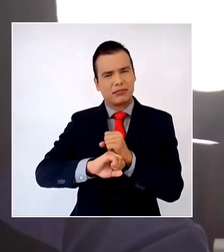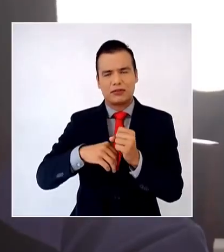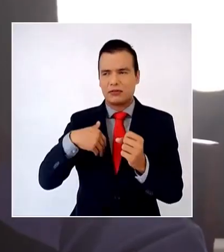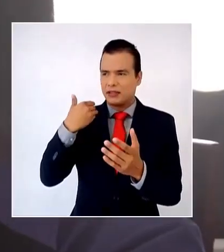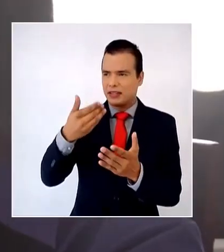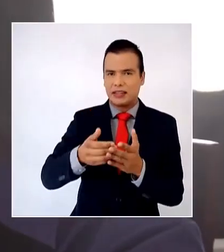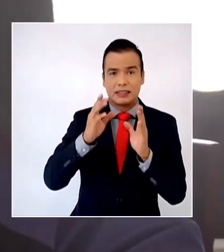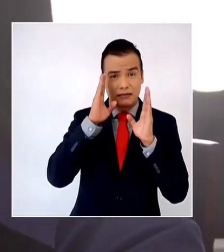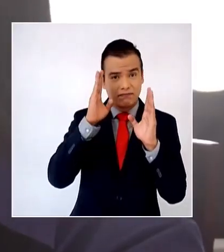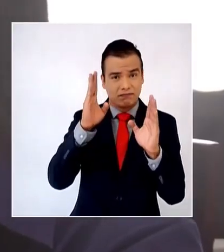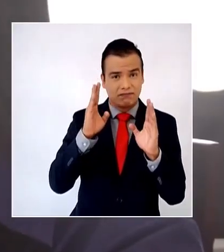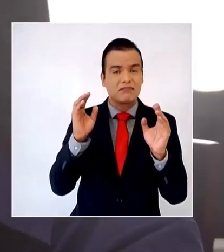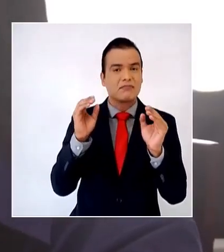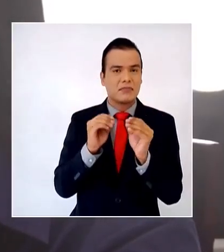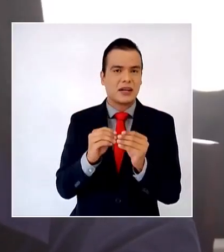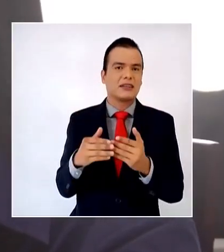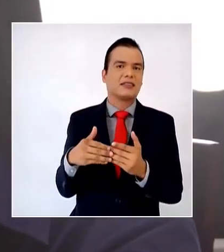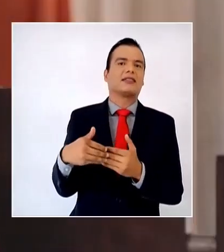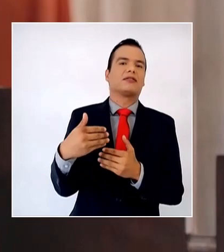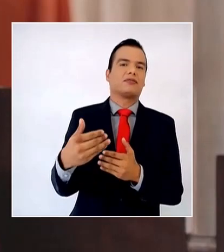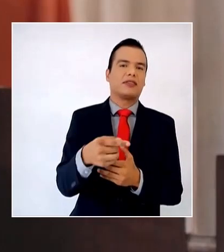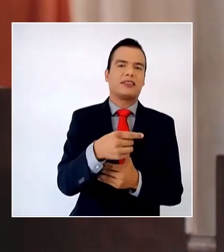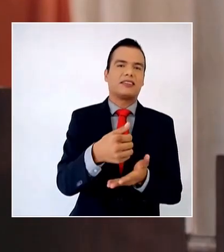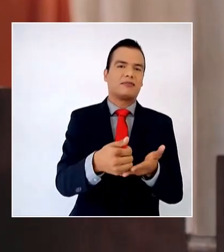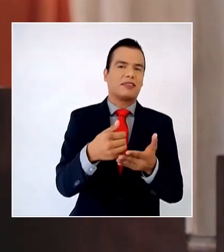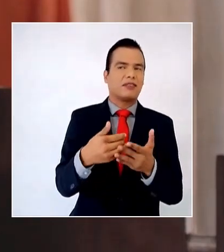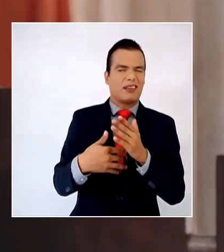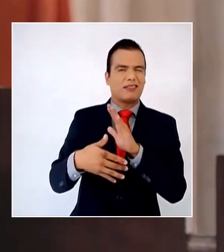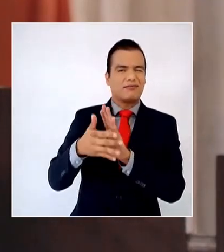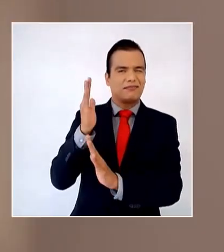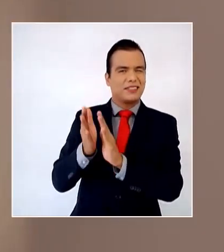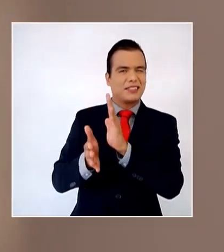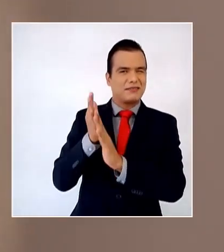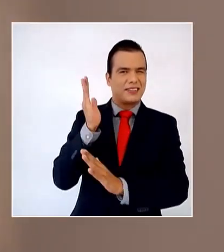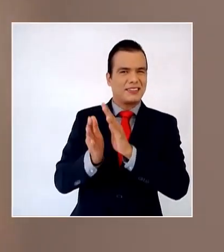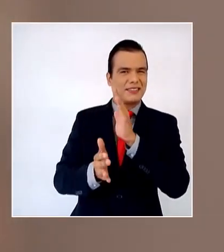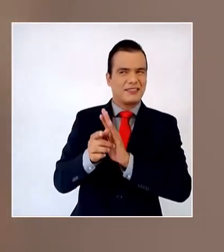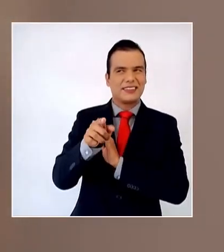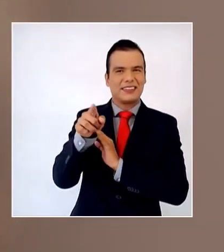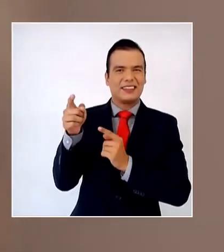pues me acolitaba que saliera aquí a la calle a verme con los amigos.